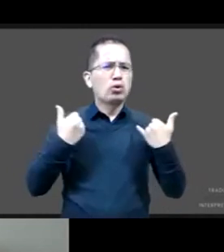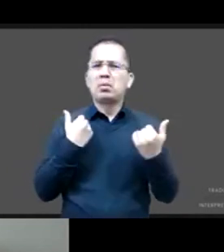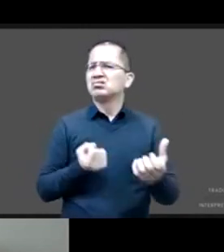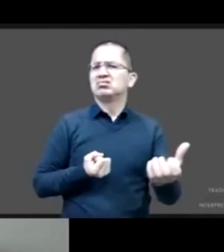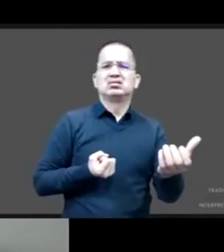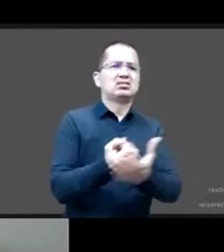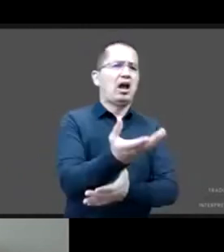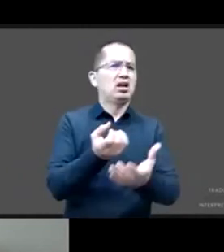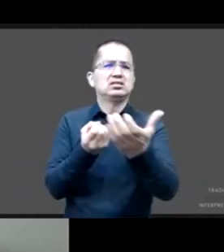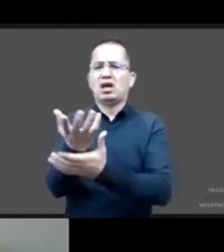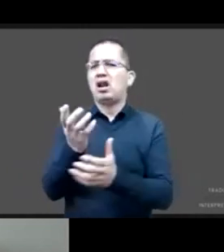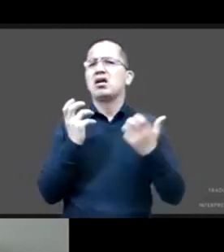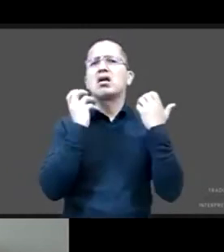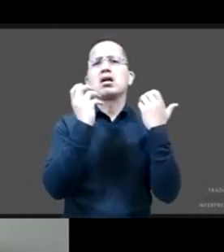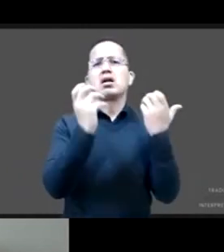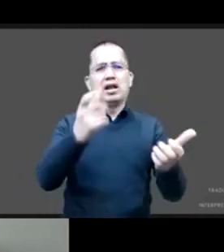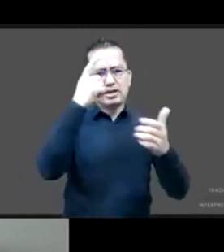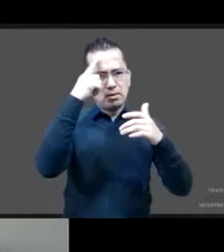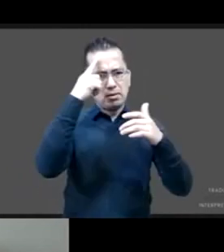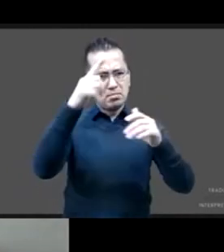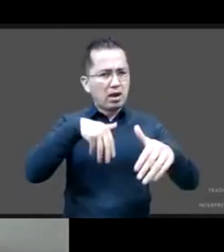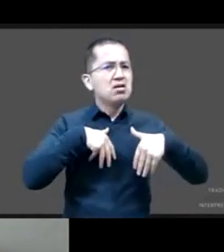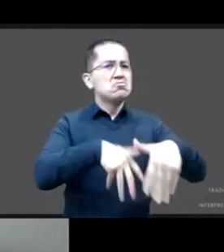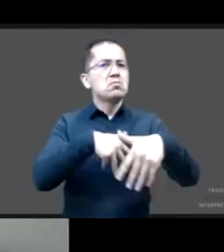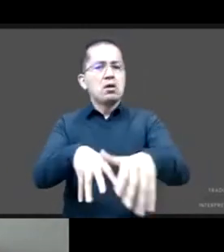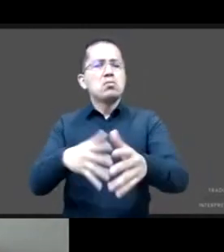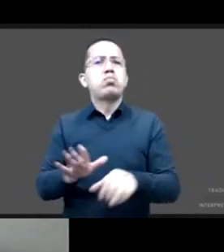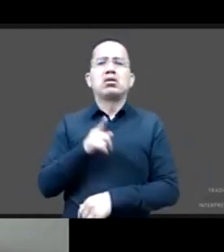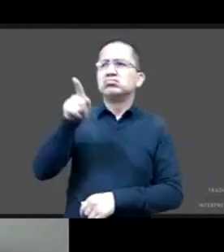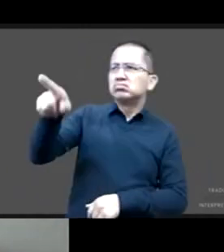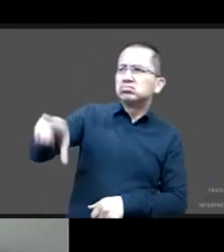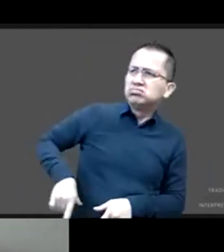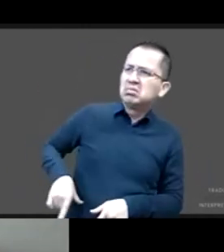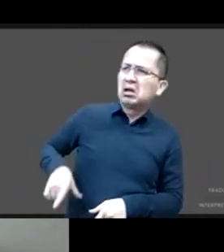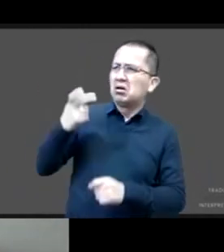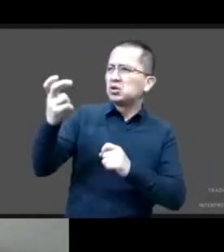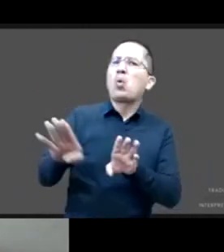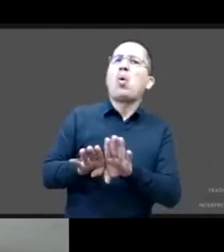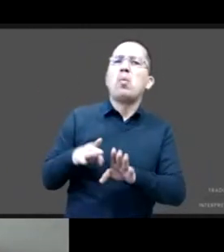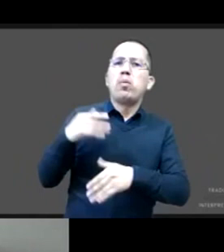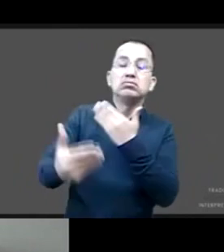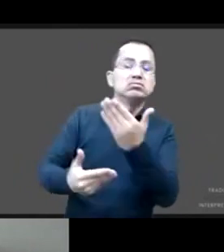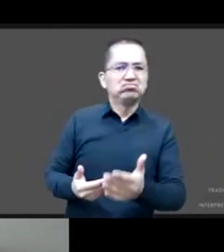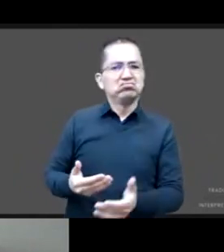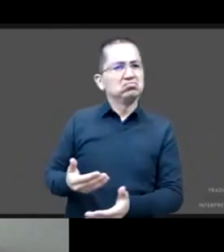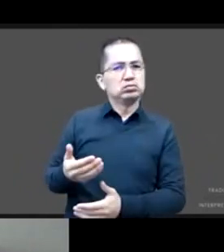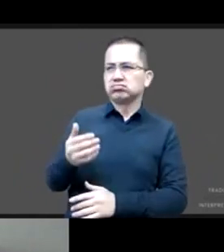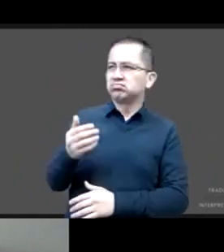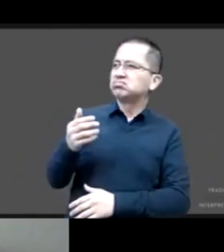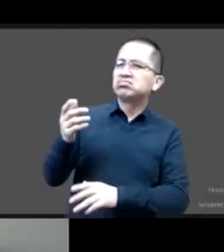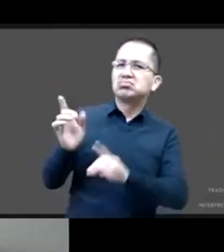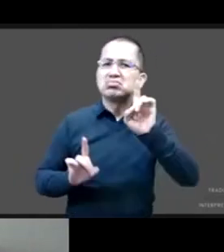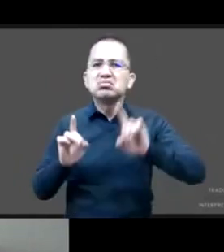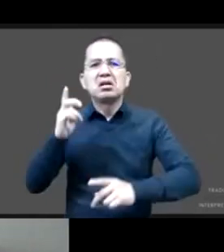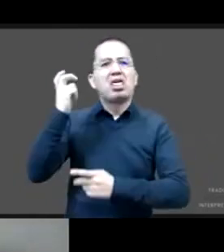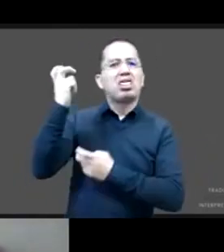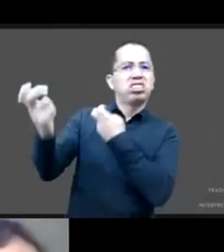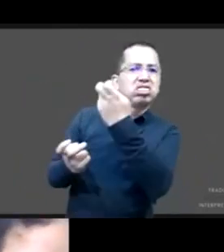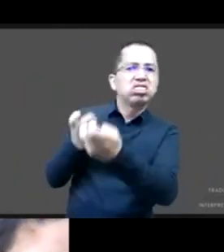hoy están interpelando la manera como vivimos particularmente contra la violencia de género y esas